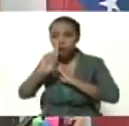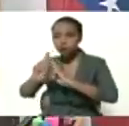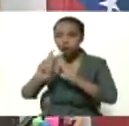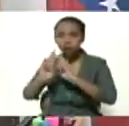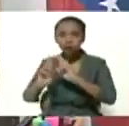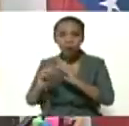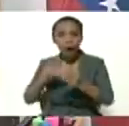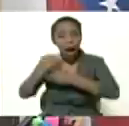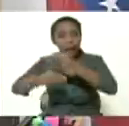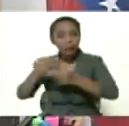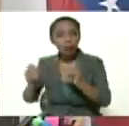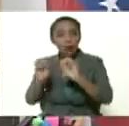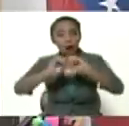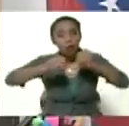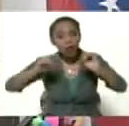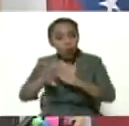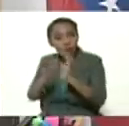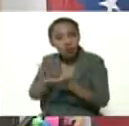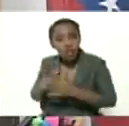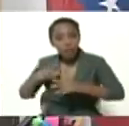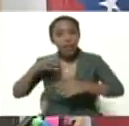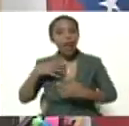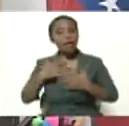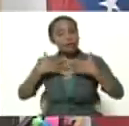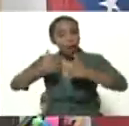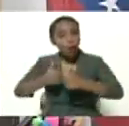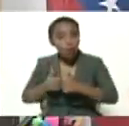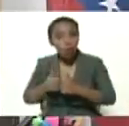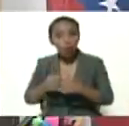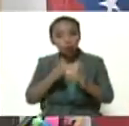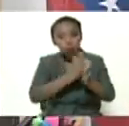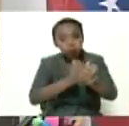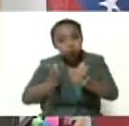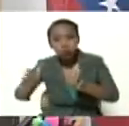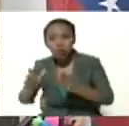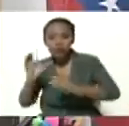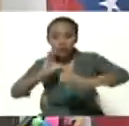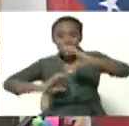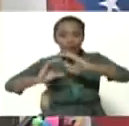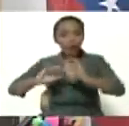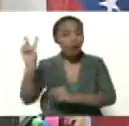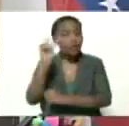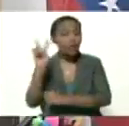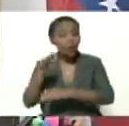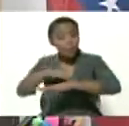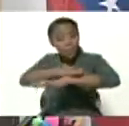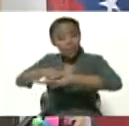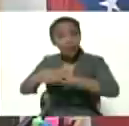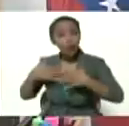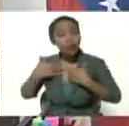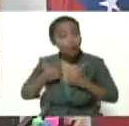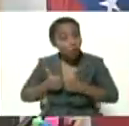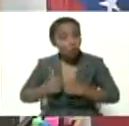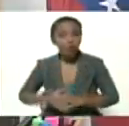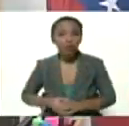elaborada por la Organización Mundial de la Salud en coordinación con el Consejo Científico de Venezuela, el Ministerio de Salud.